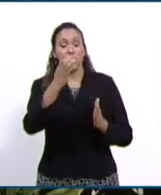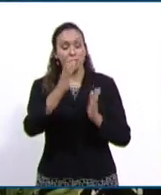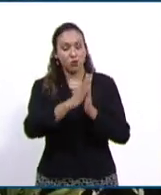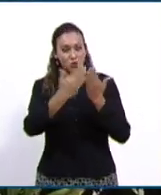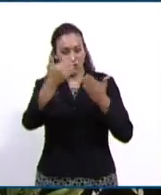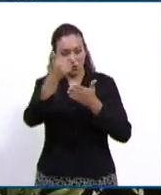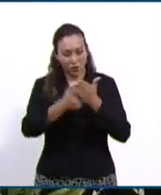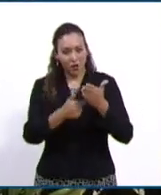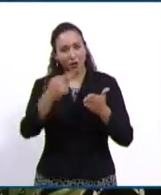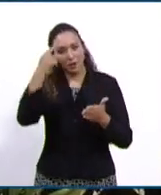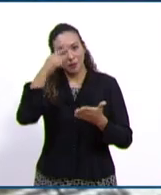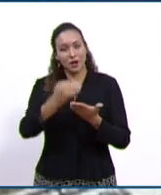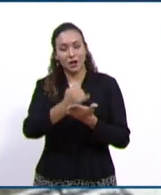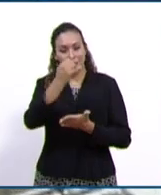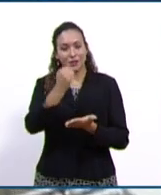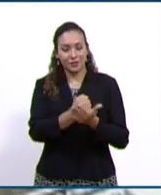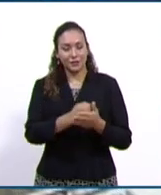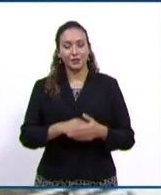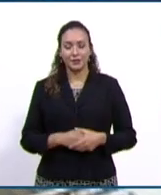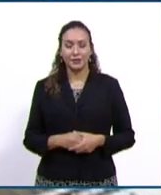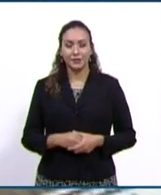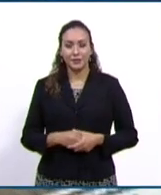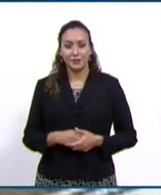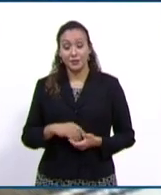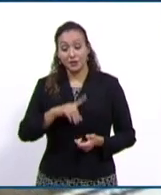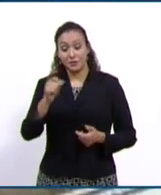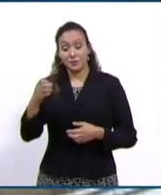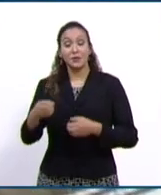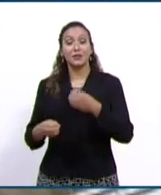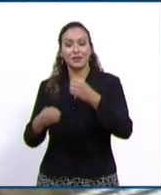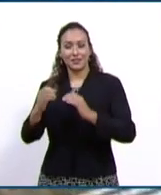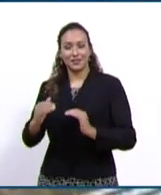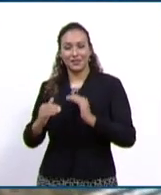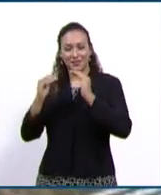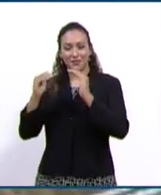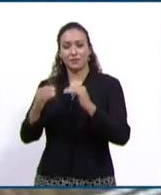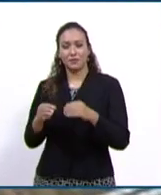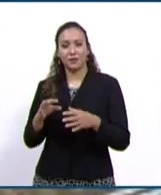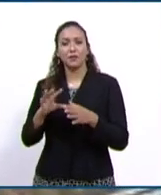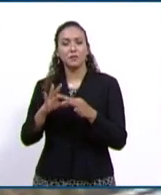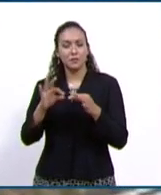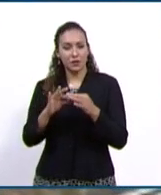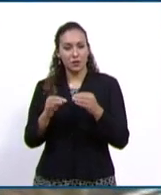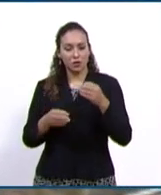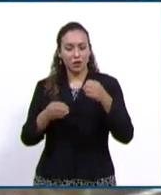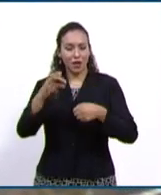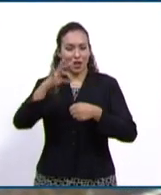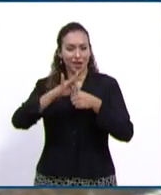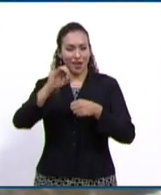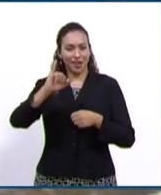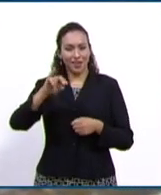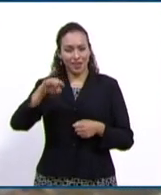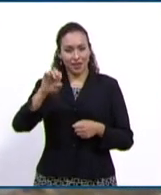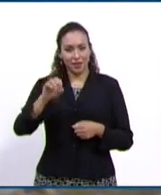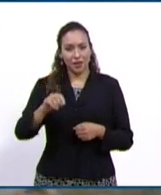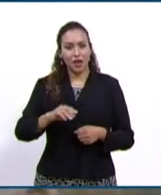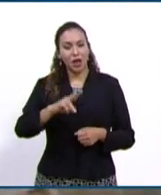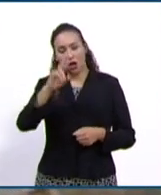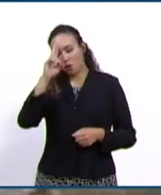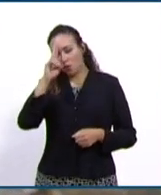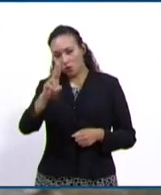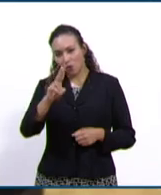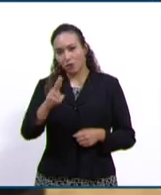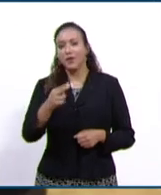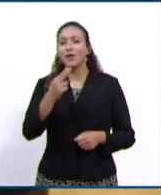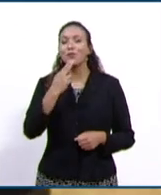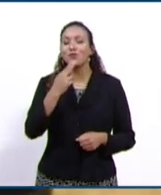de sentencias mencionado. En otro asunto, la Sala Superior revocó los lineamientos del INE que prohibían la comercialización de peluches y